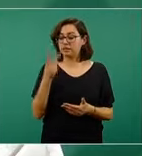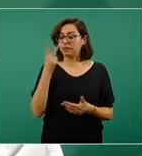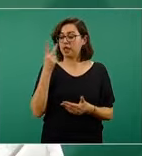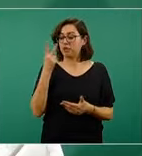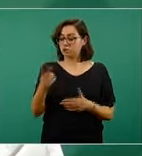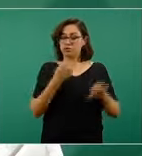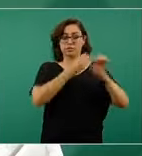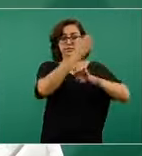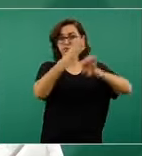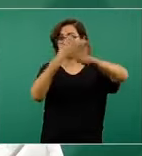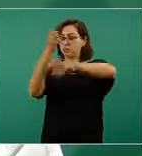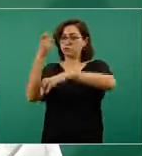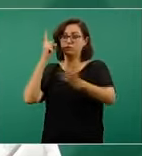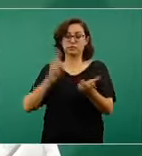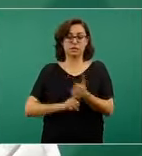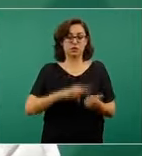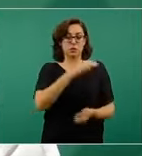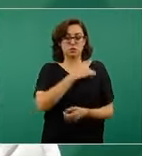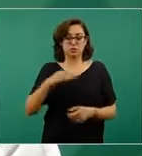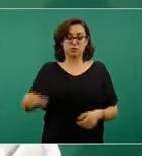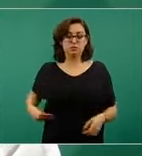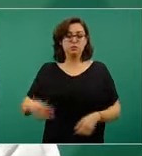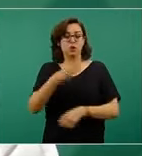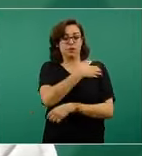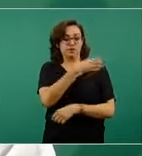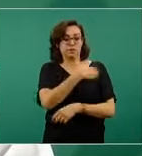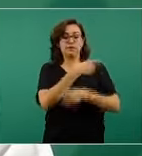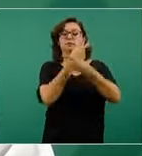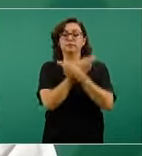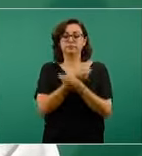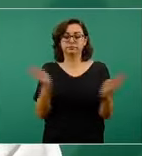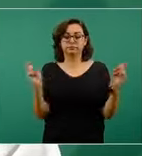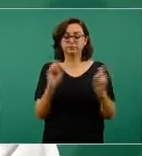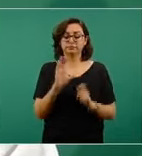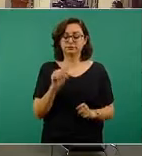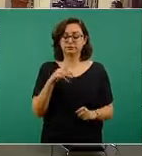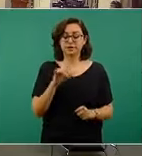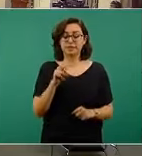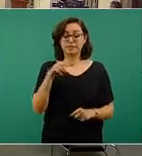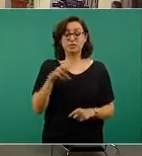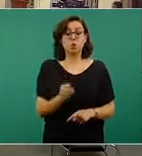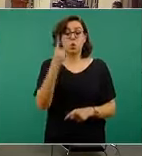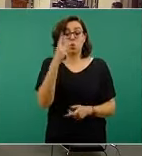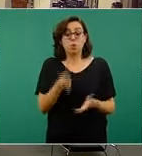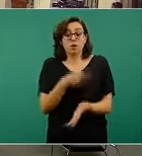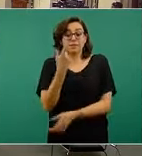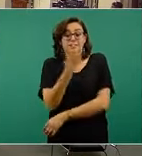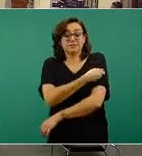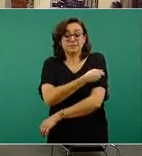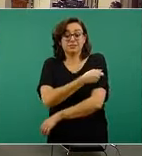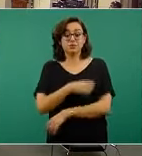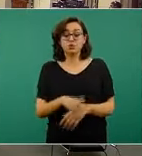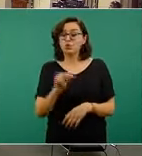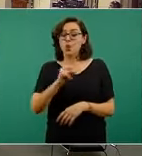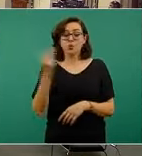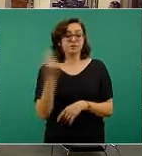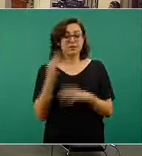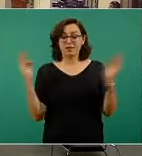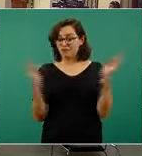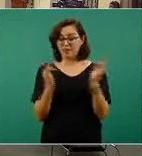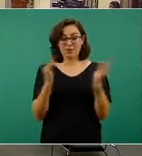estamos pensando también por la factibilidad. Las vacunas de CanSino son una sola dosis, no requieren